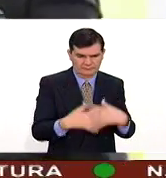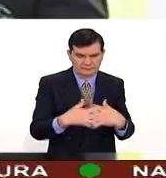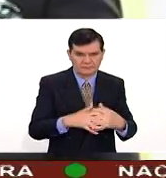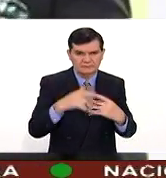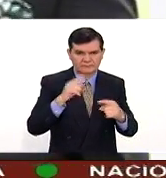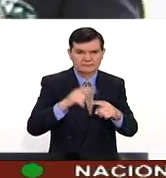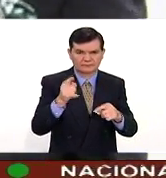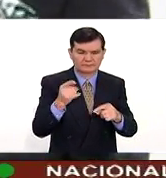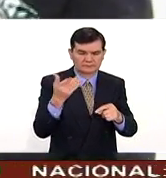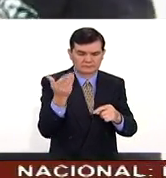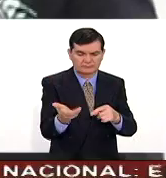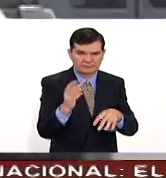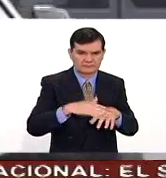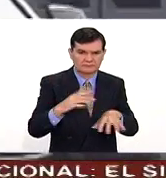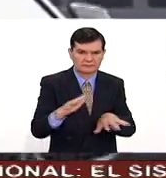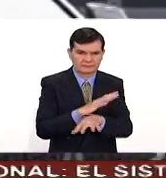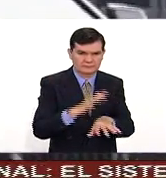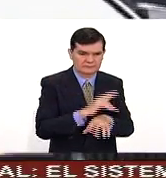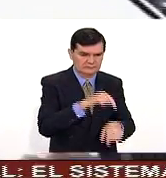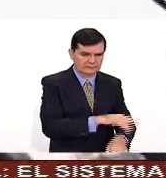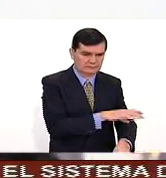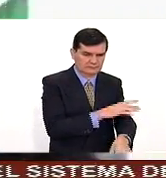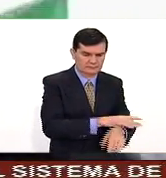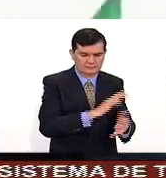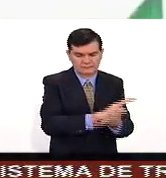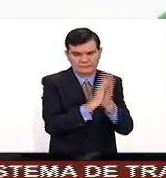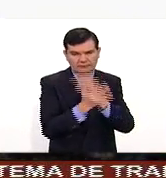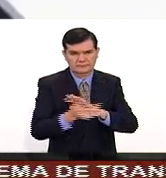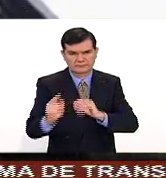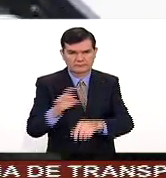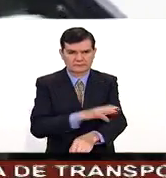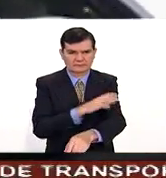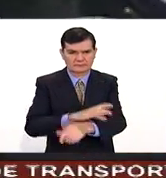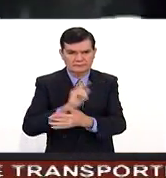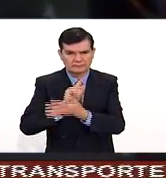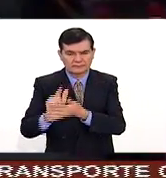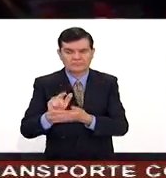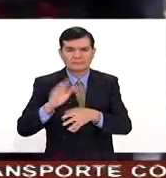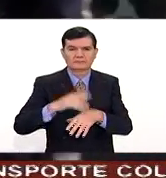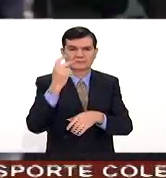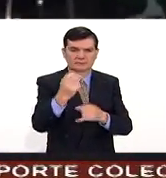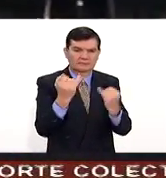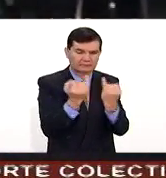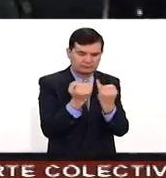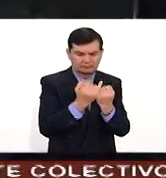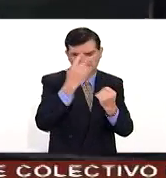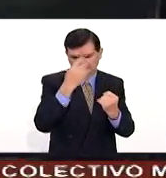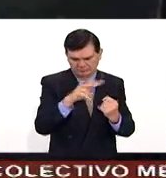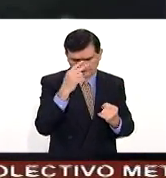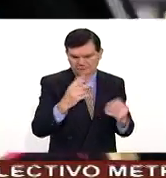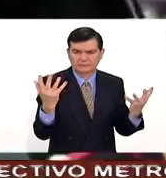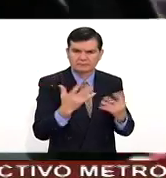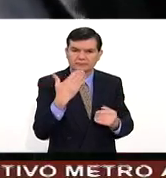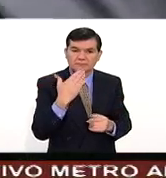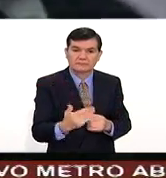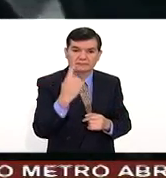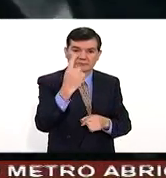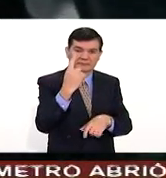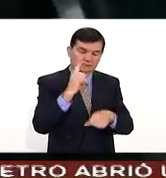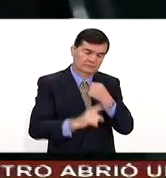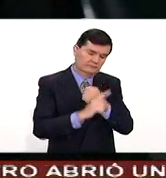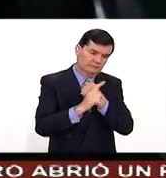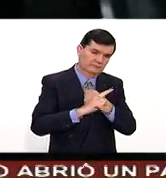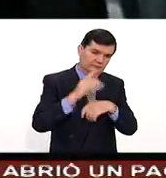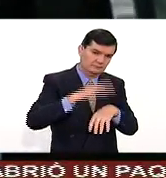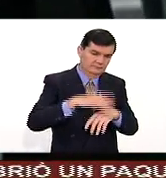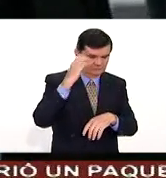su industria, para transitar a energías limpias. Yo creo que en ese sentido México lo está haciendo bien. Quizá la crítica que se hace